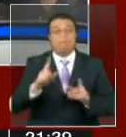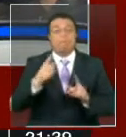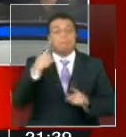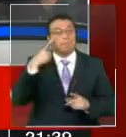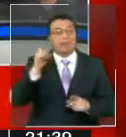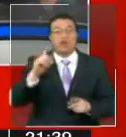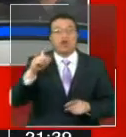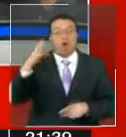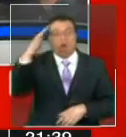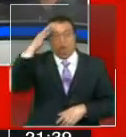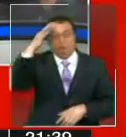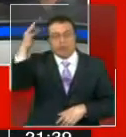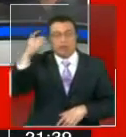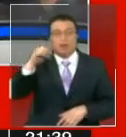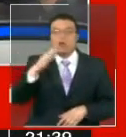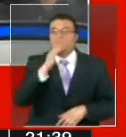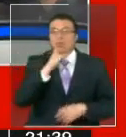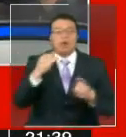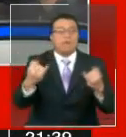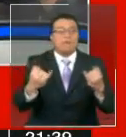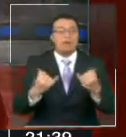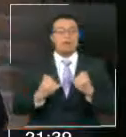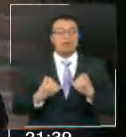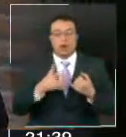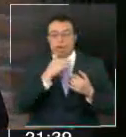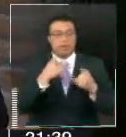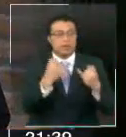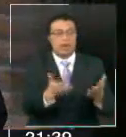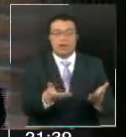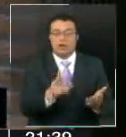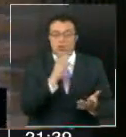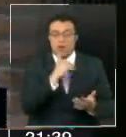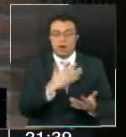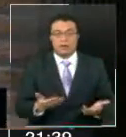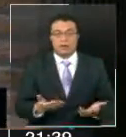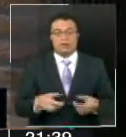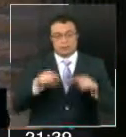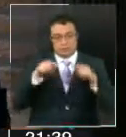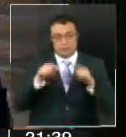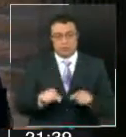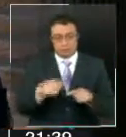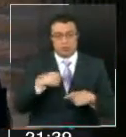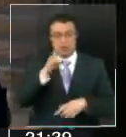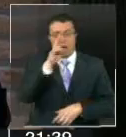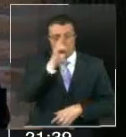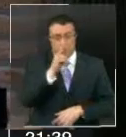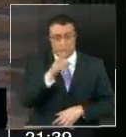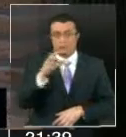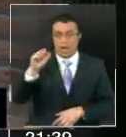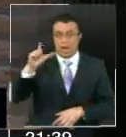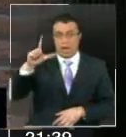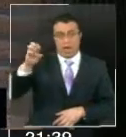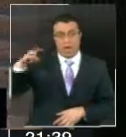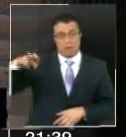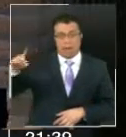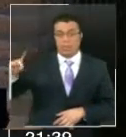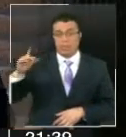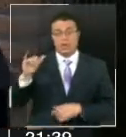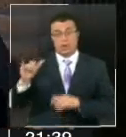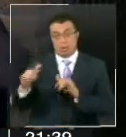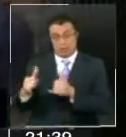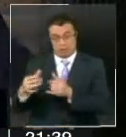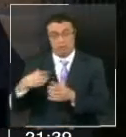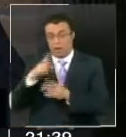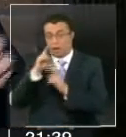entiende y no se ha informado. La verdad es que yo respeto la posición de Andrea Alamán y del partido,